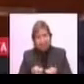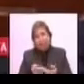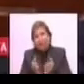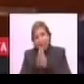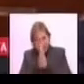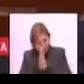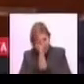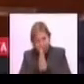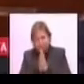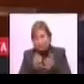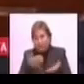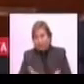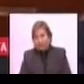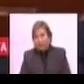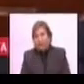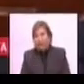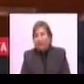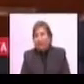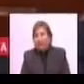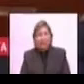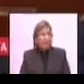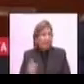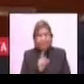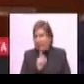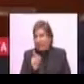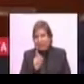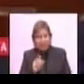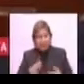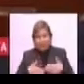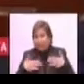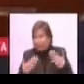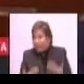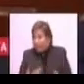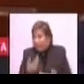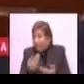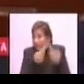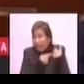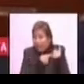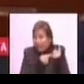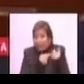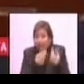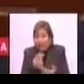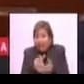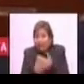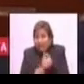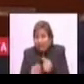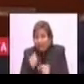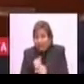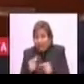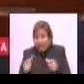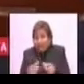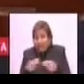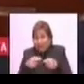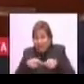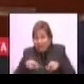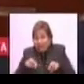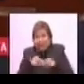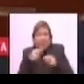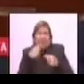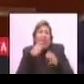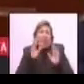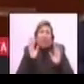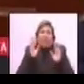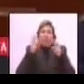la confianza, es obligatorio, presidente. No pueden ejercer el cargo que tienen si no le piden confianza al Parlamento. O sea, no es un